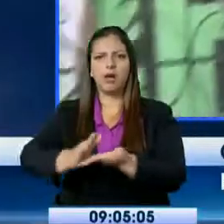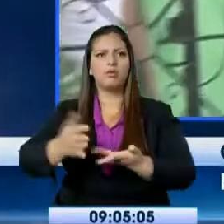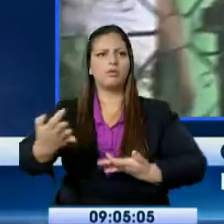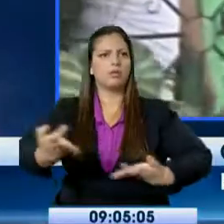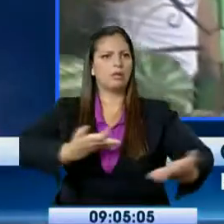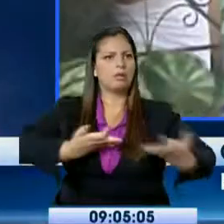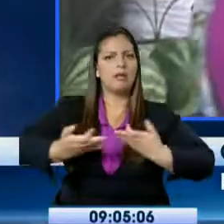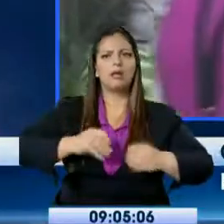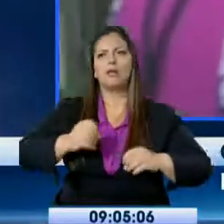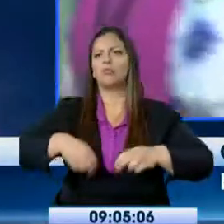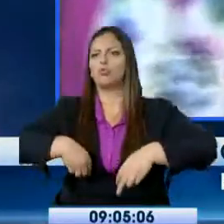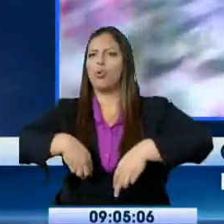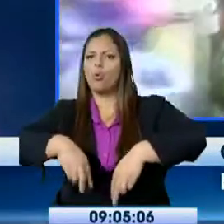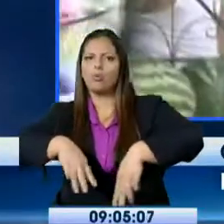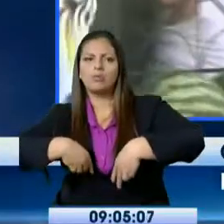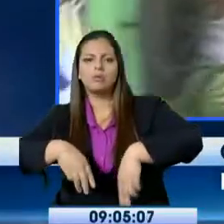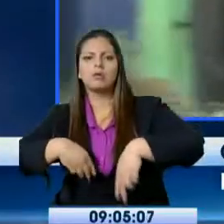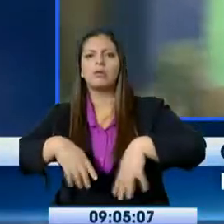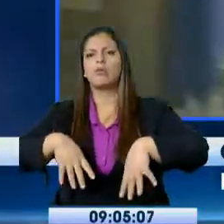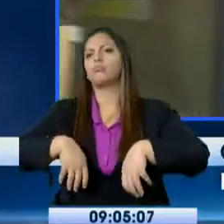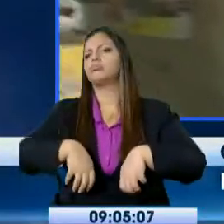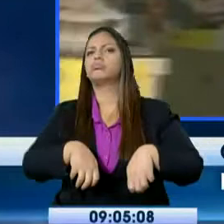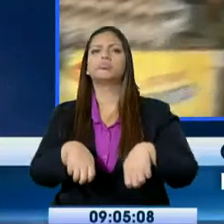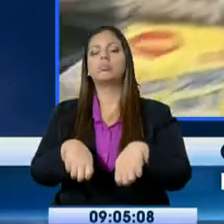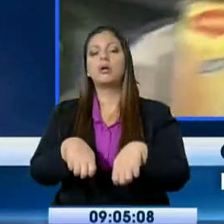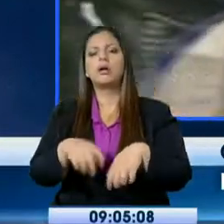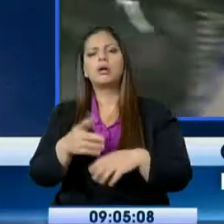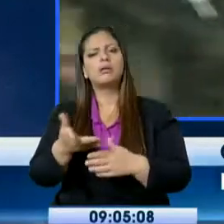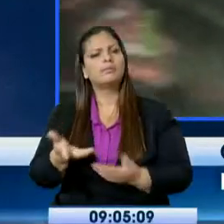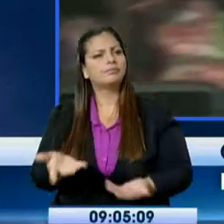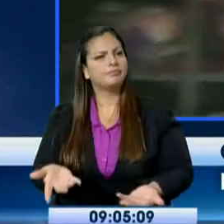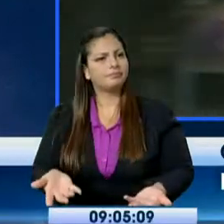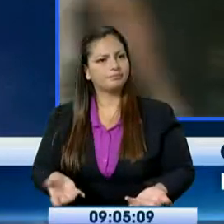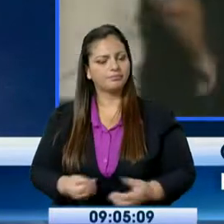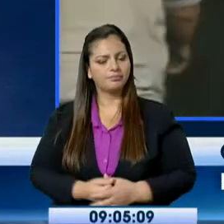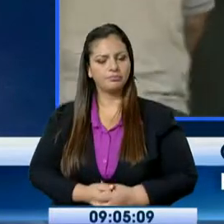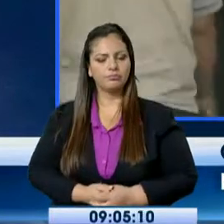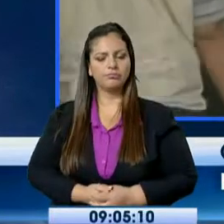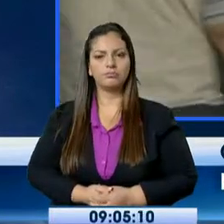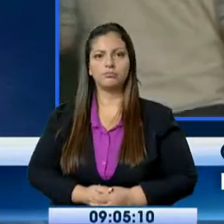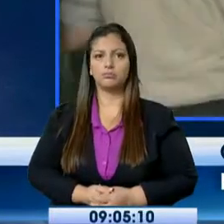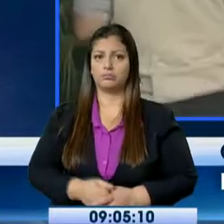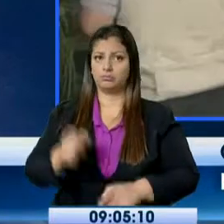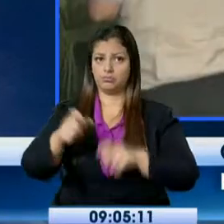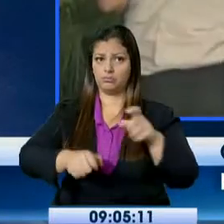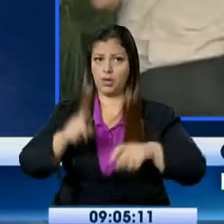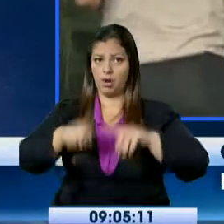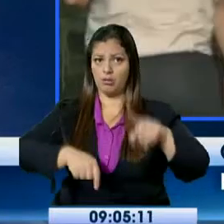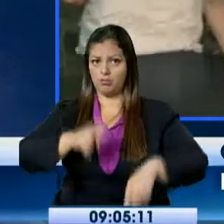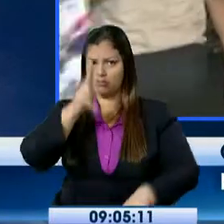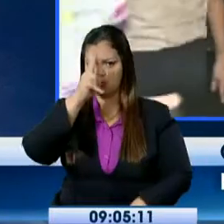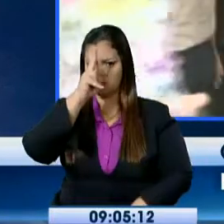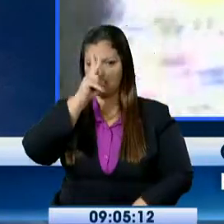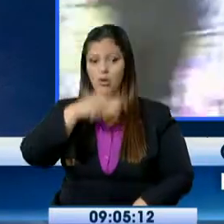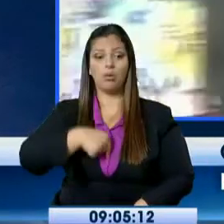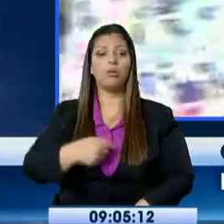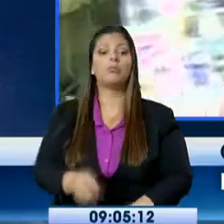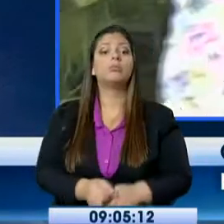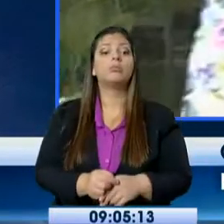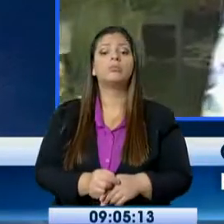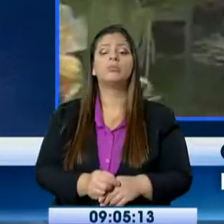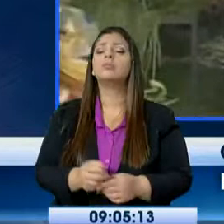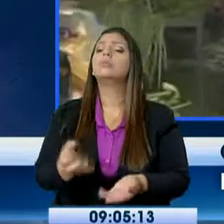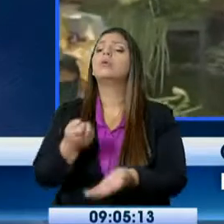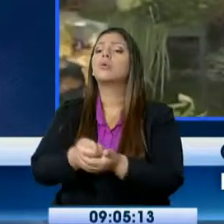mini mercados se abuse con él con el consumidor ahora buenos días bienvenido